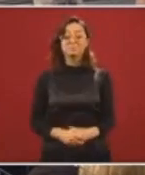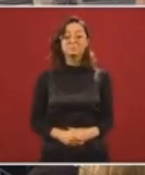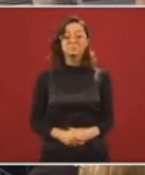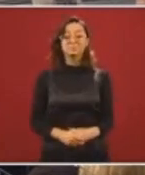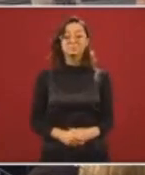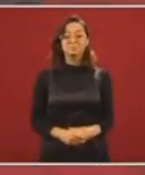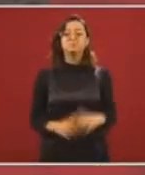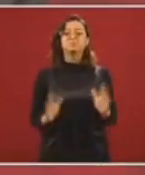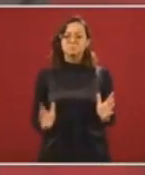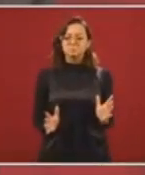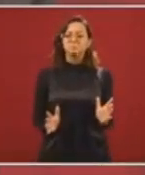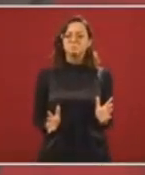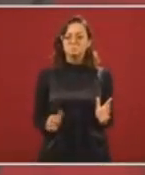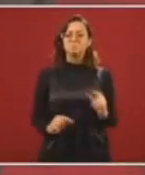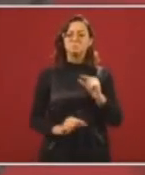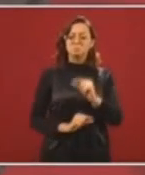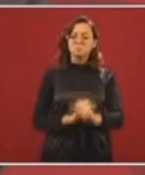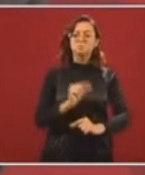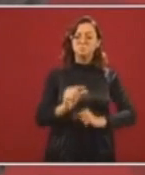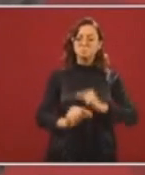Entonces, va a seguir habiendo